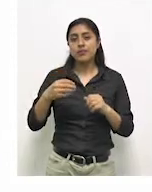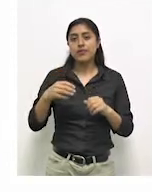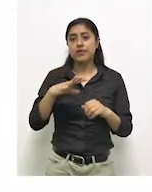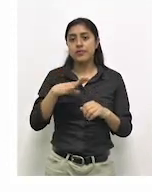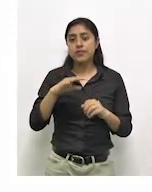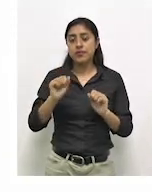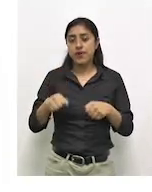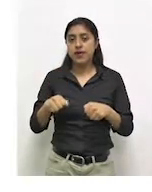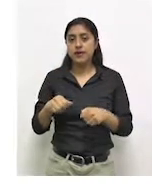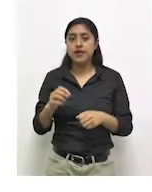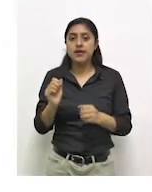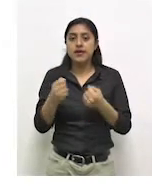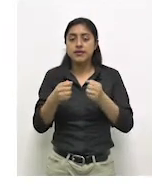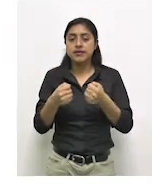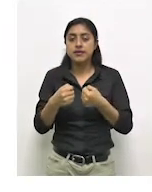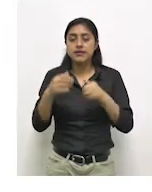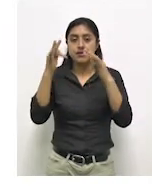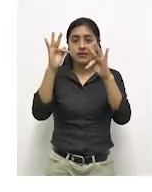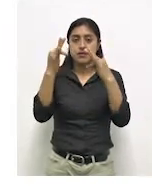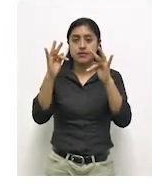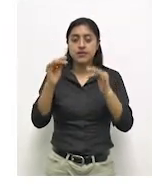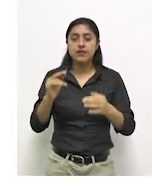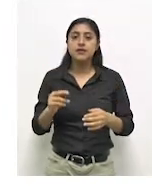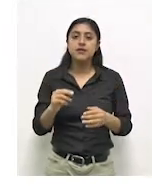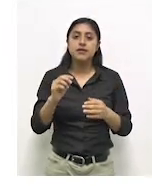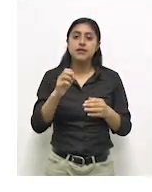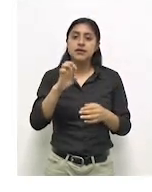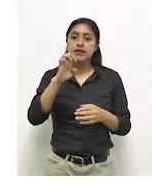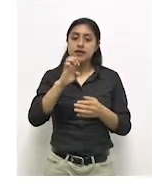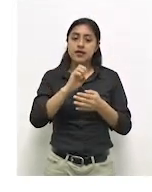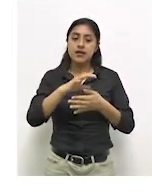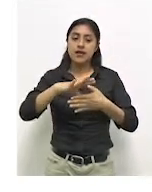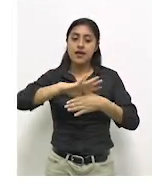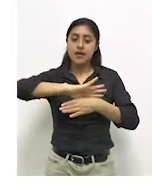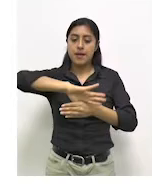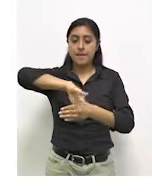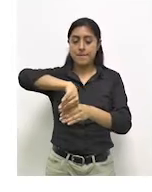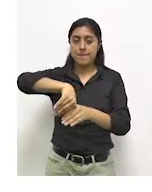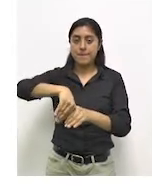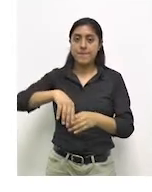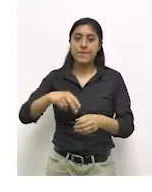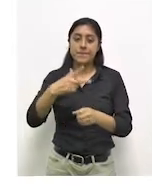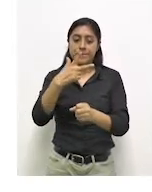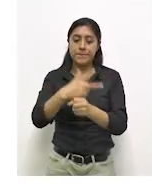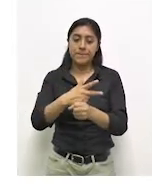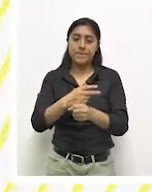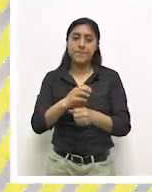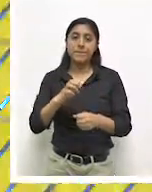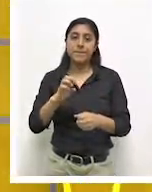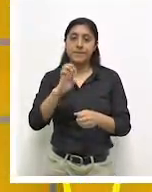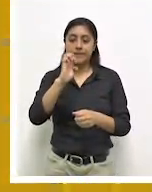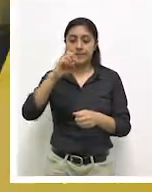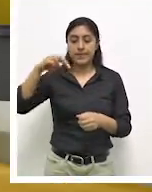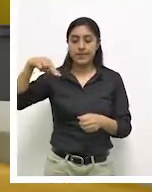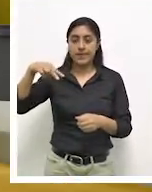Además, pueden hacerse solicitudes de trámites registrales en la Embajada de Guatemala en España.